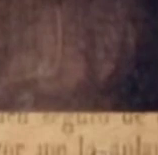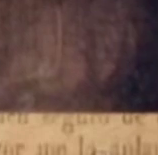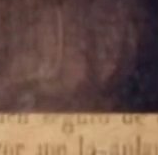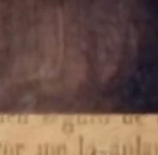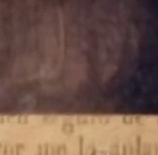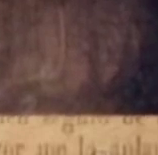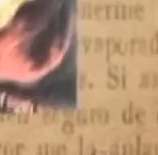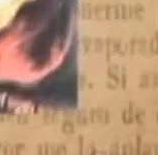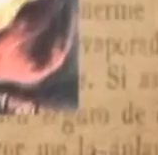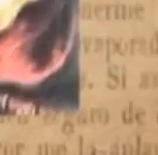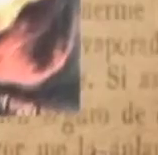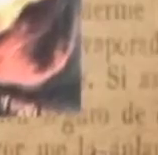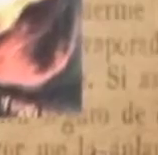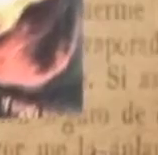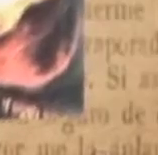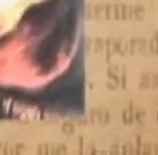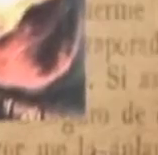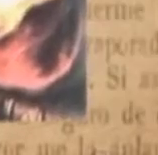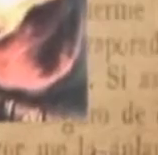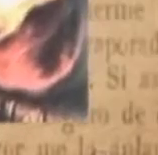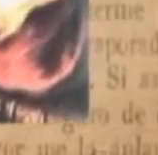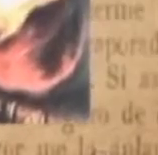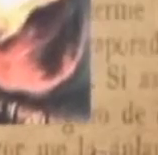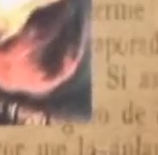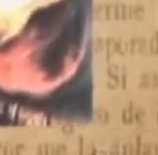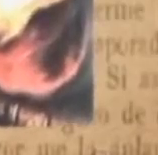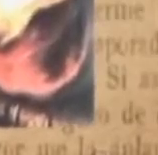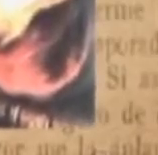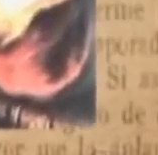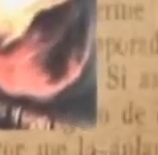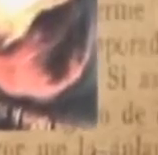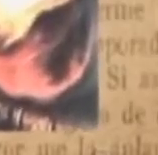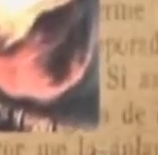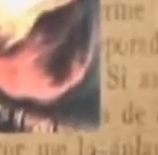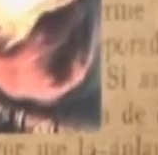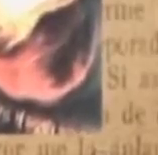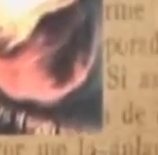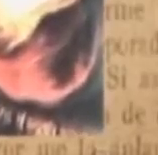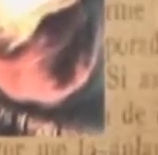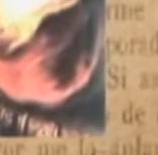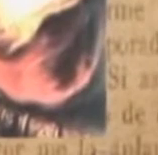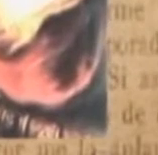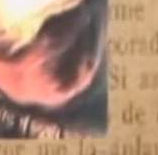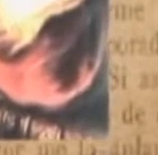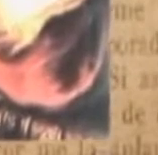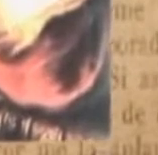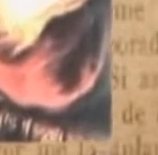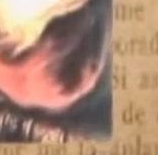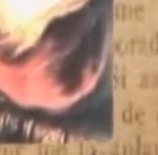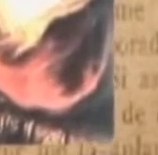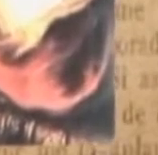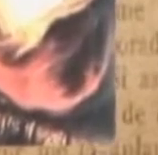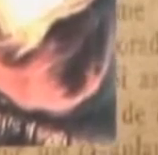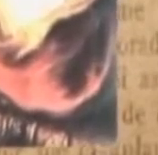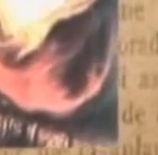desaprobación a los doctores. El 17 de febrero de 1673, posterior a la muerte de su amada esposa,